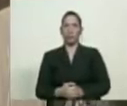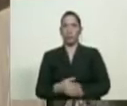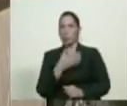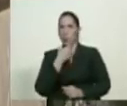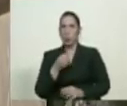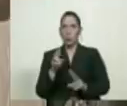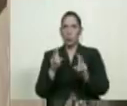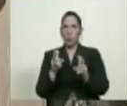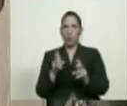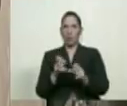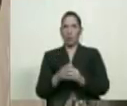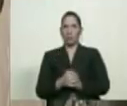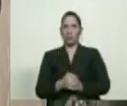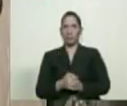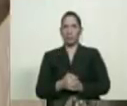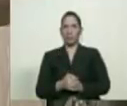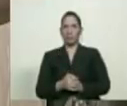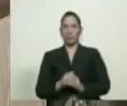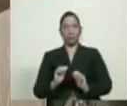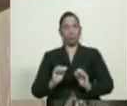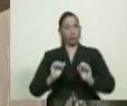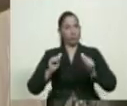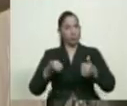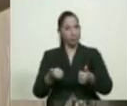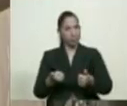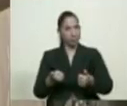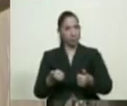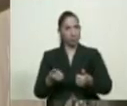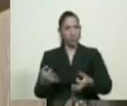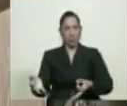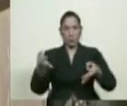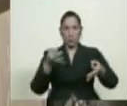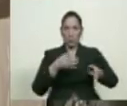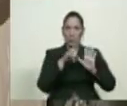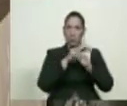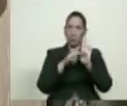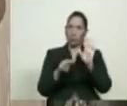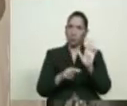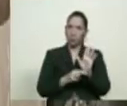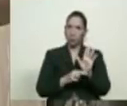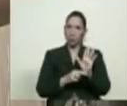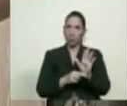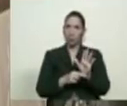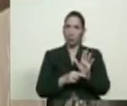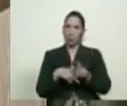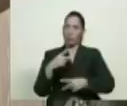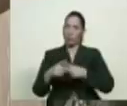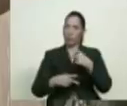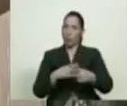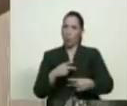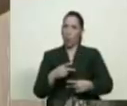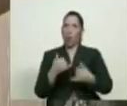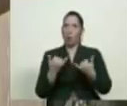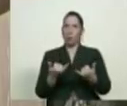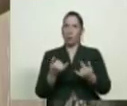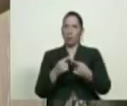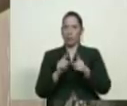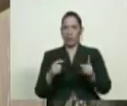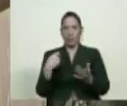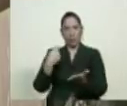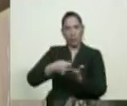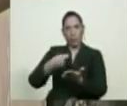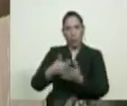patria. También ha indicado que ya inició la recepción de las nóminas en la Tesorería de la República para proceder a lo que será el diferencial